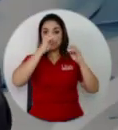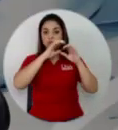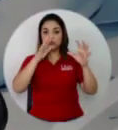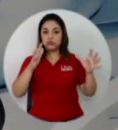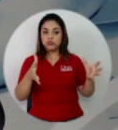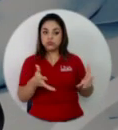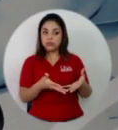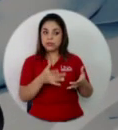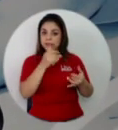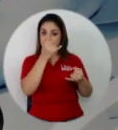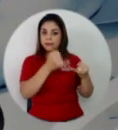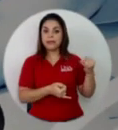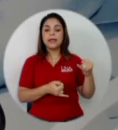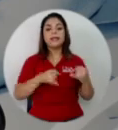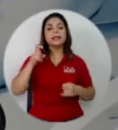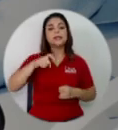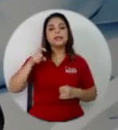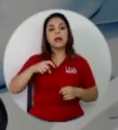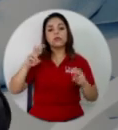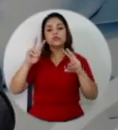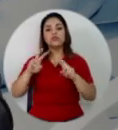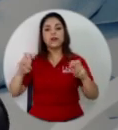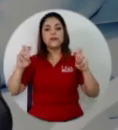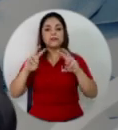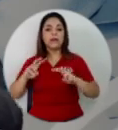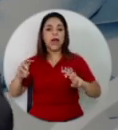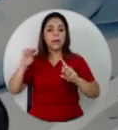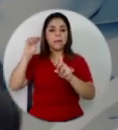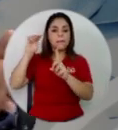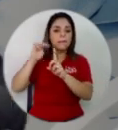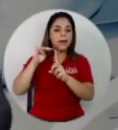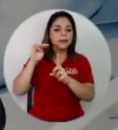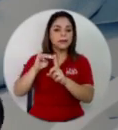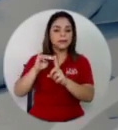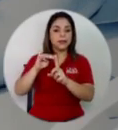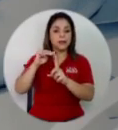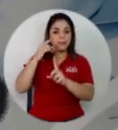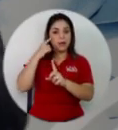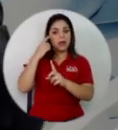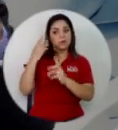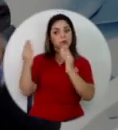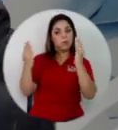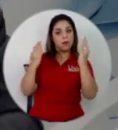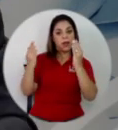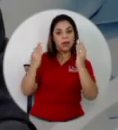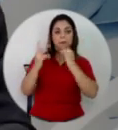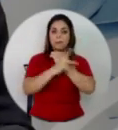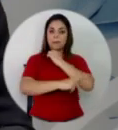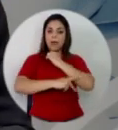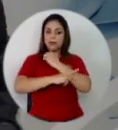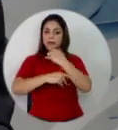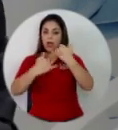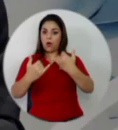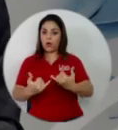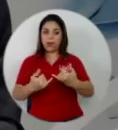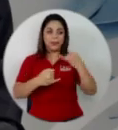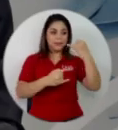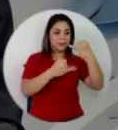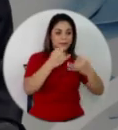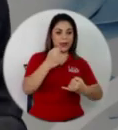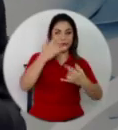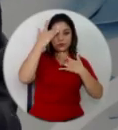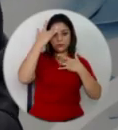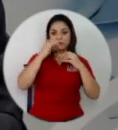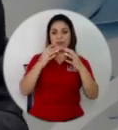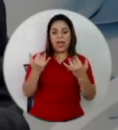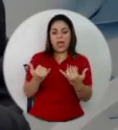atrás necesitamos hacer una revisión de metas para replantearlo a la luz de la realidad nacional, que no sabíamos cómo iba a estar el país cuando terminara